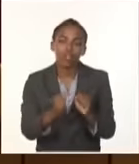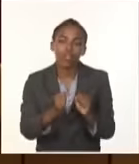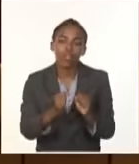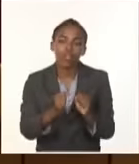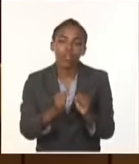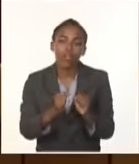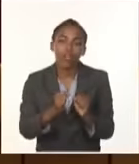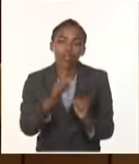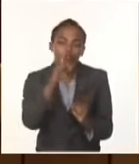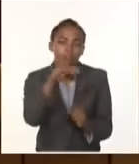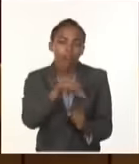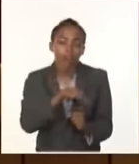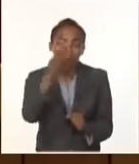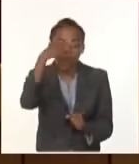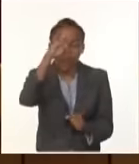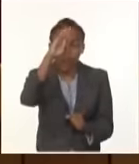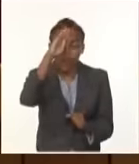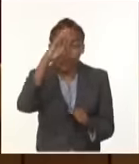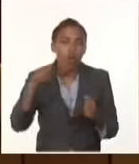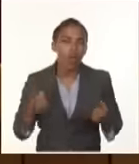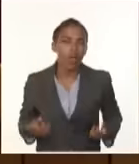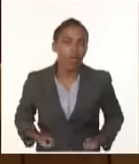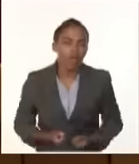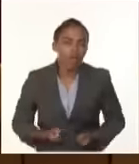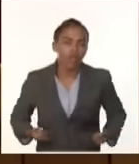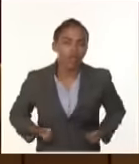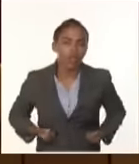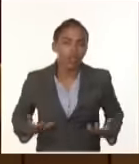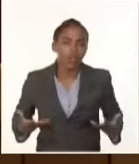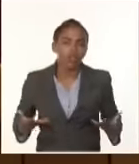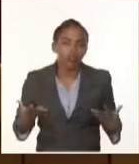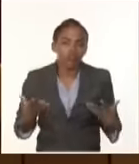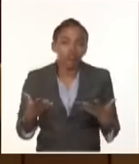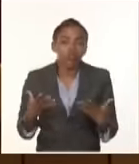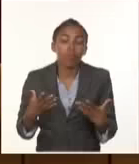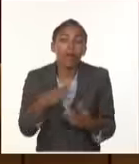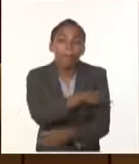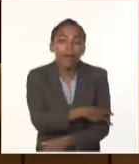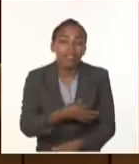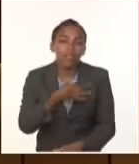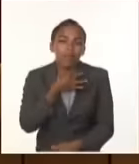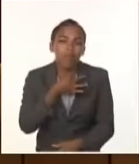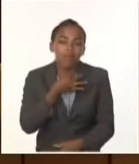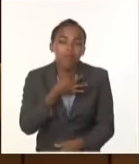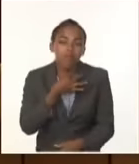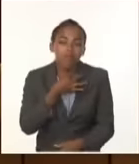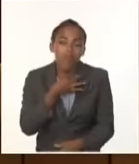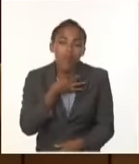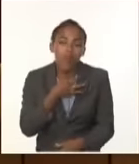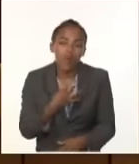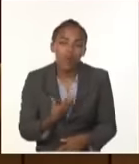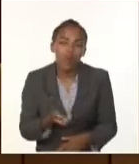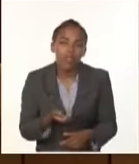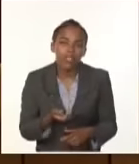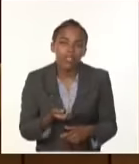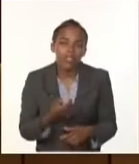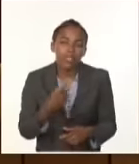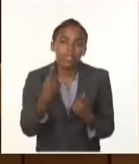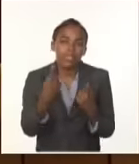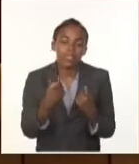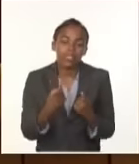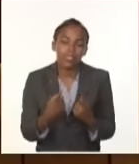nación, con esfuerzos que en países pobres o en desarrollo dependen casi enteramente de